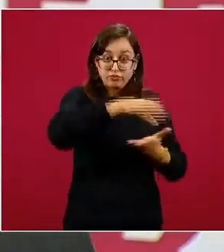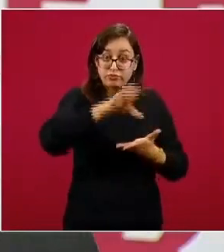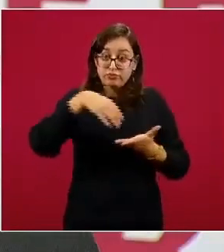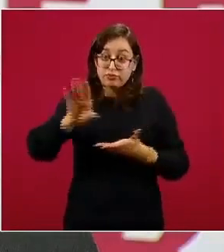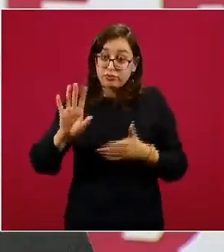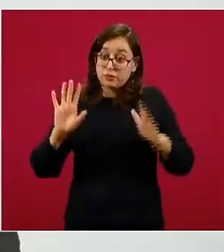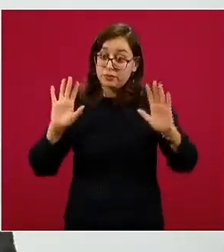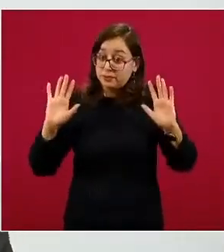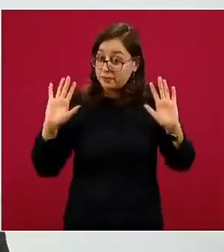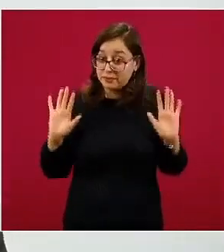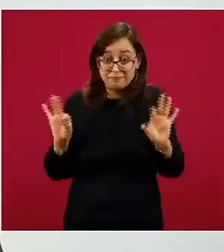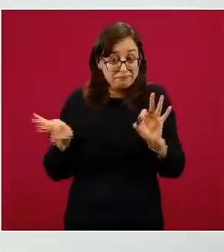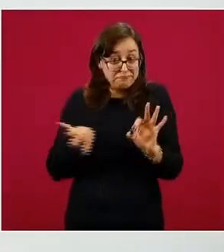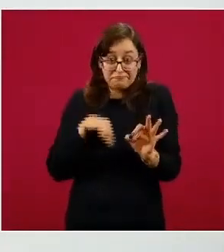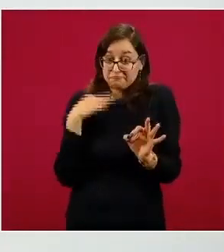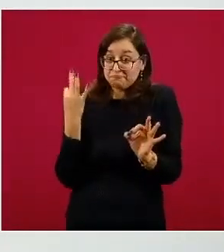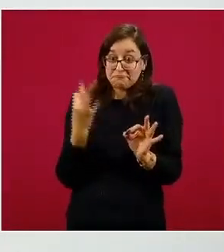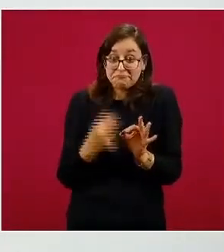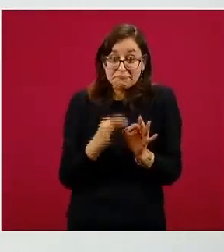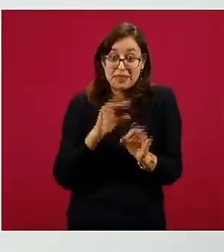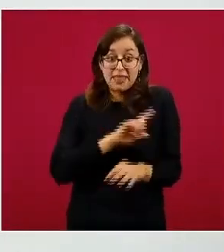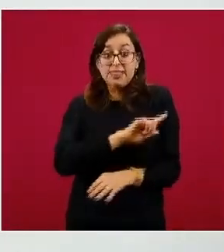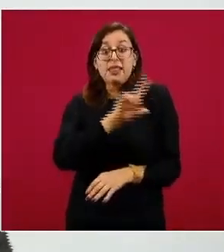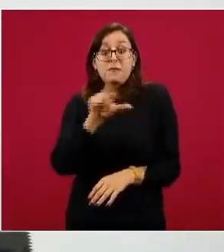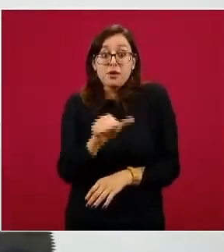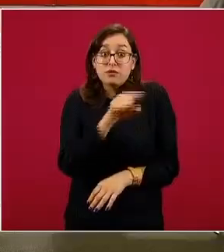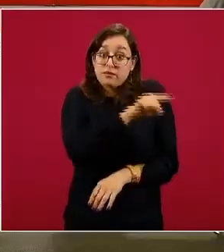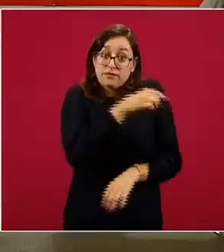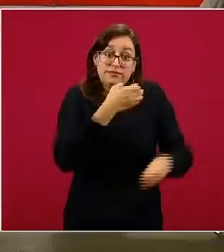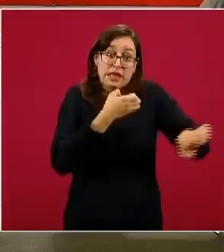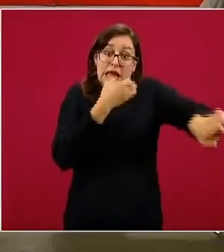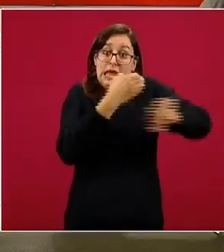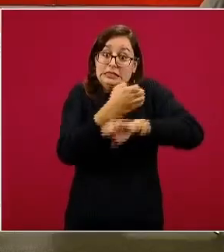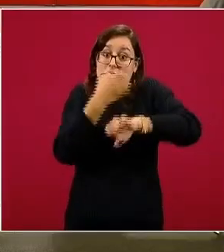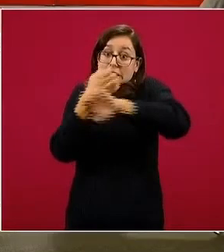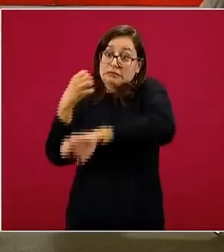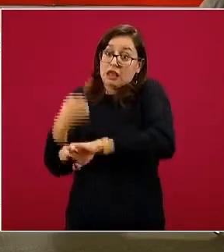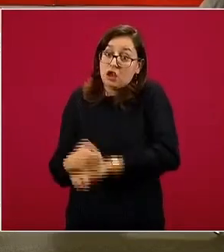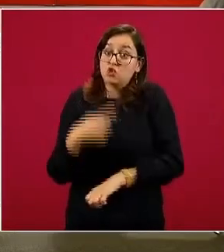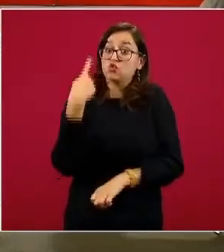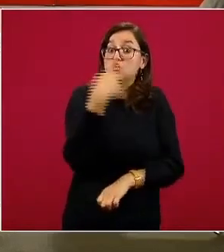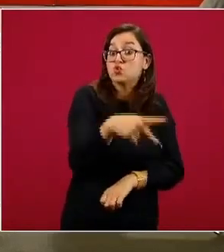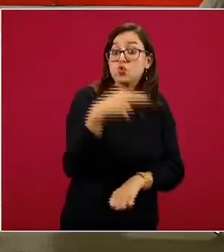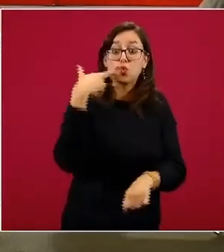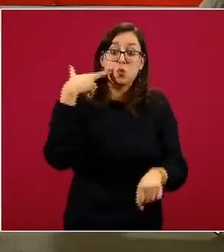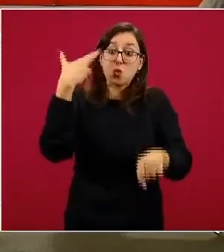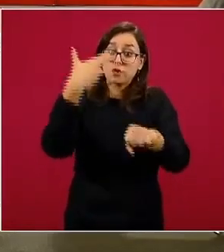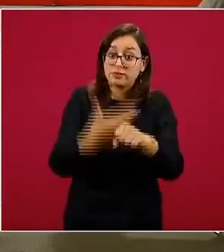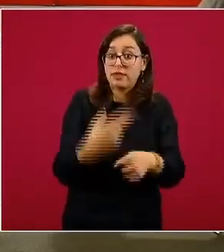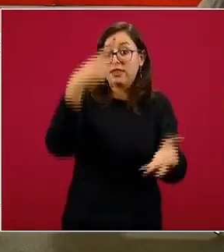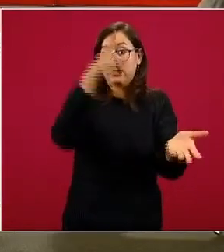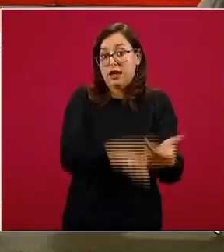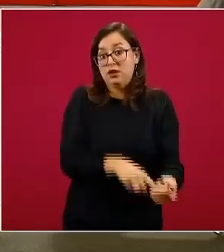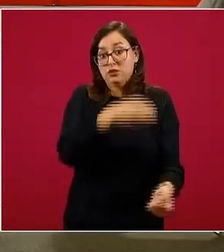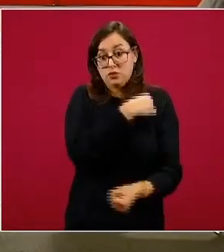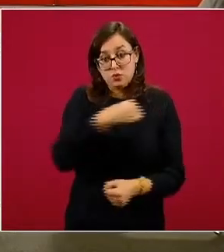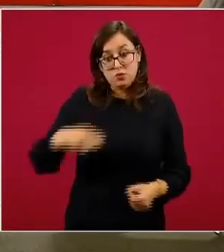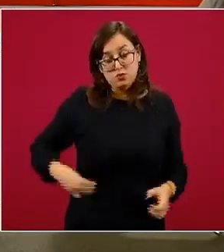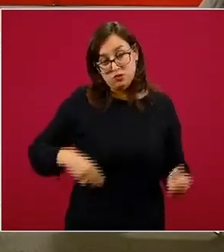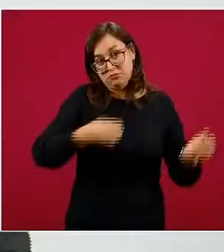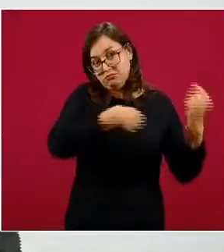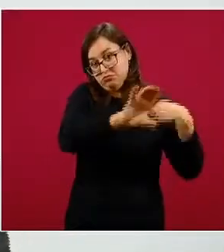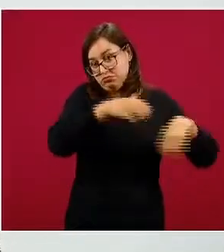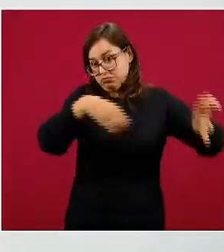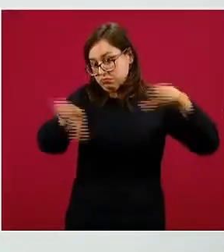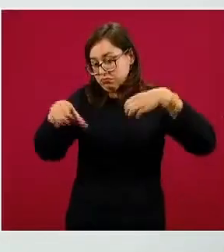y sus servicios estatales de salud tienen la misión de entregar esta de manera eficiente en los puntos